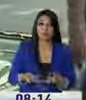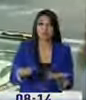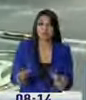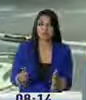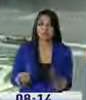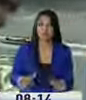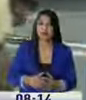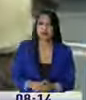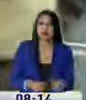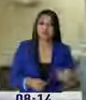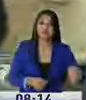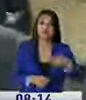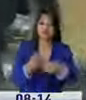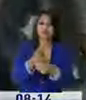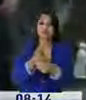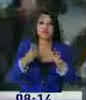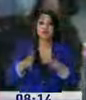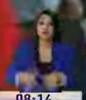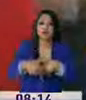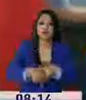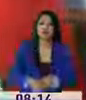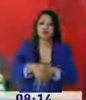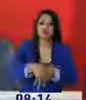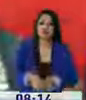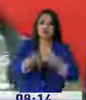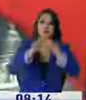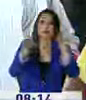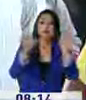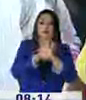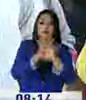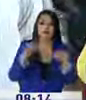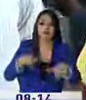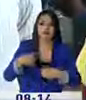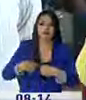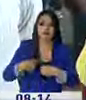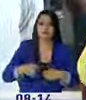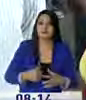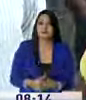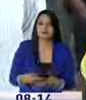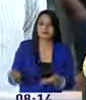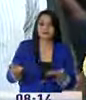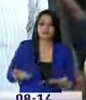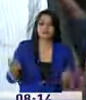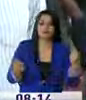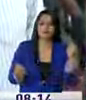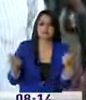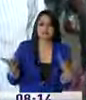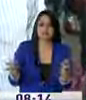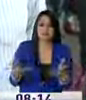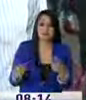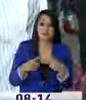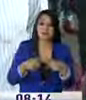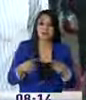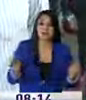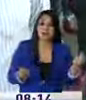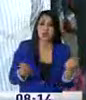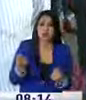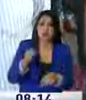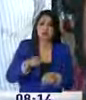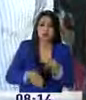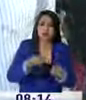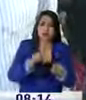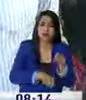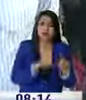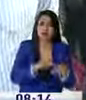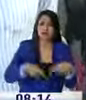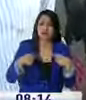lo indicaron los trabajadores de la empresa metropolitana de aseo de Quito. No hemos visto maquinaria, vemos que nuestros carros se siguen cayendo día a